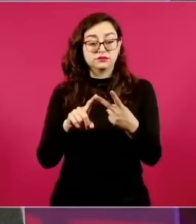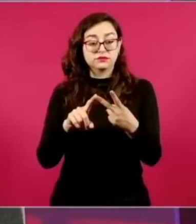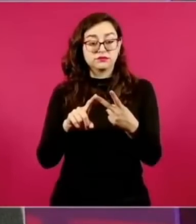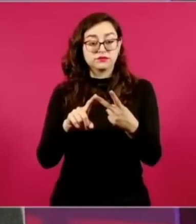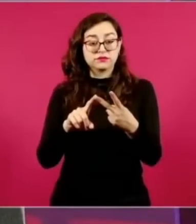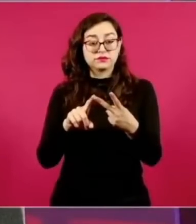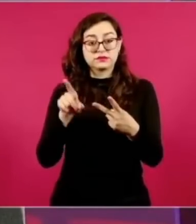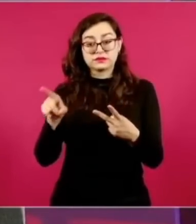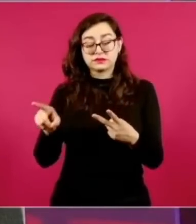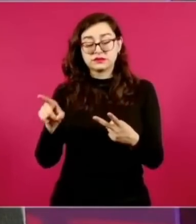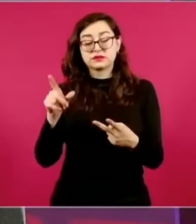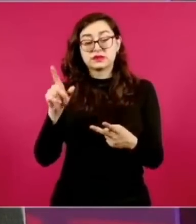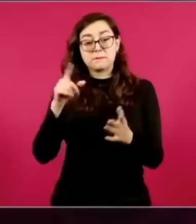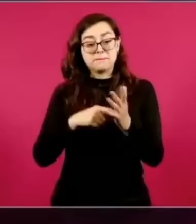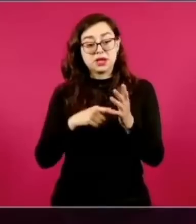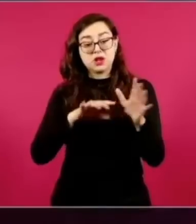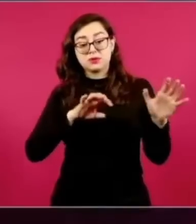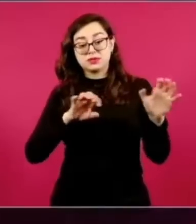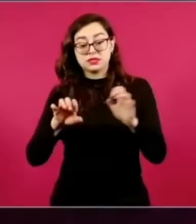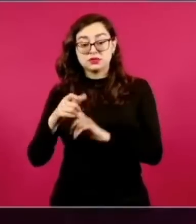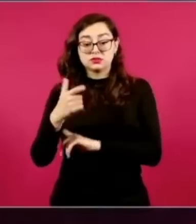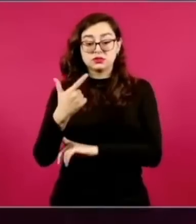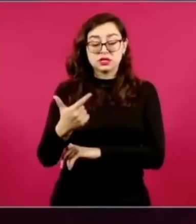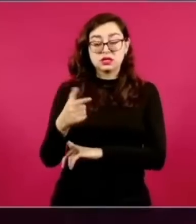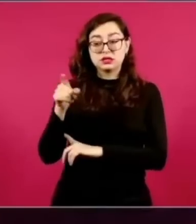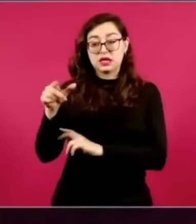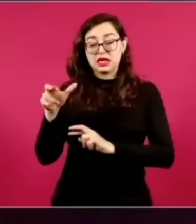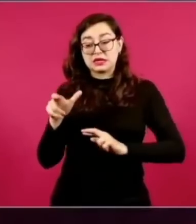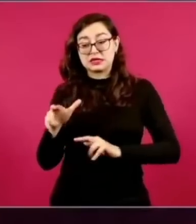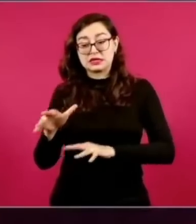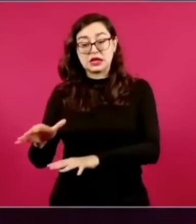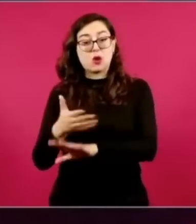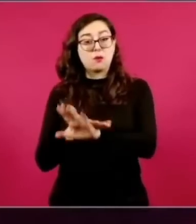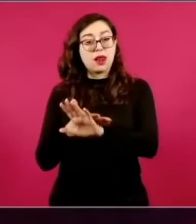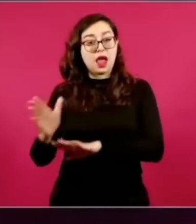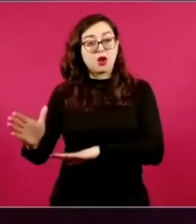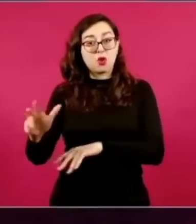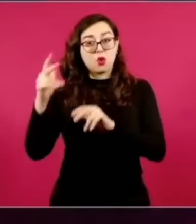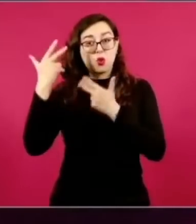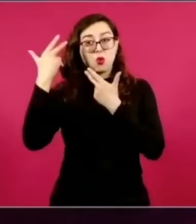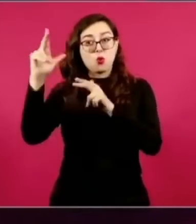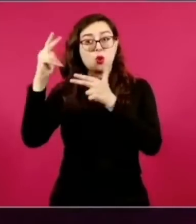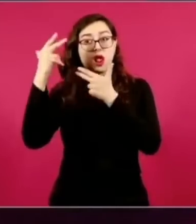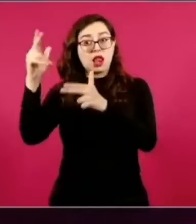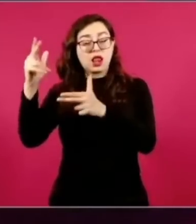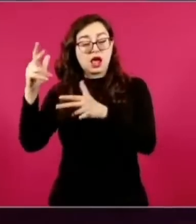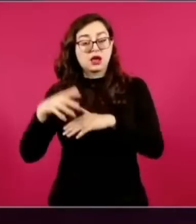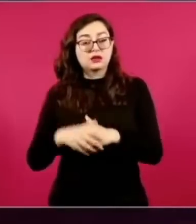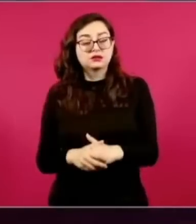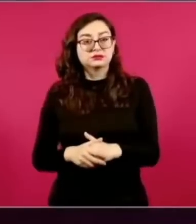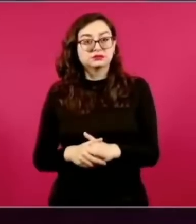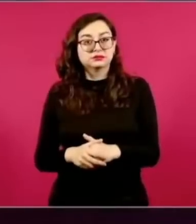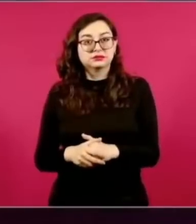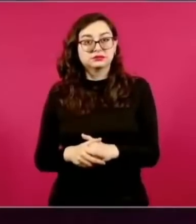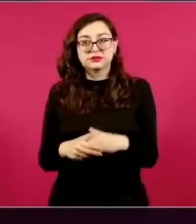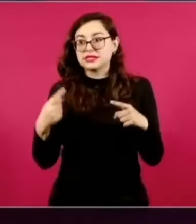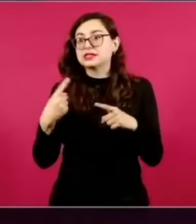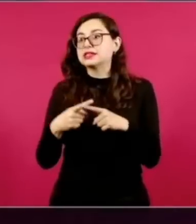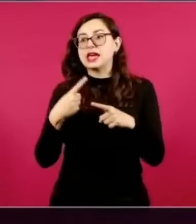en 1907 en Río Blanco sin los magonistas?